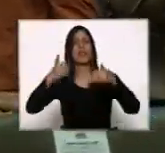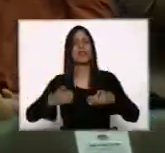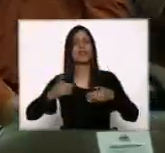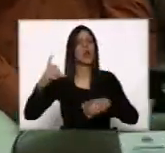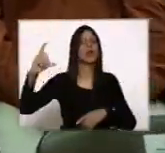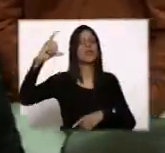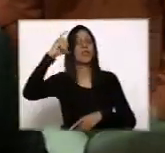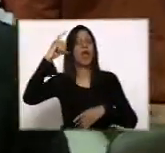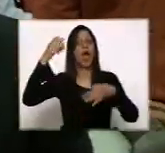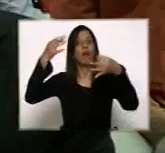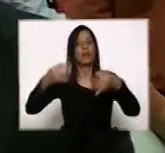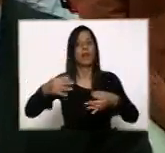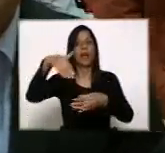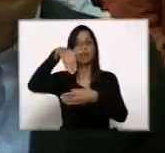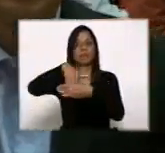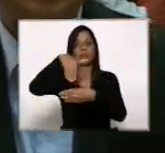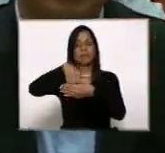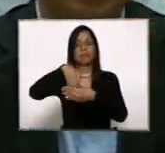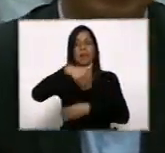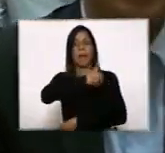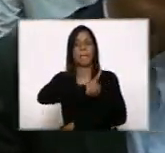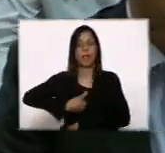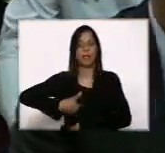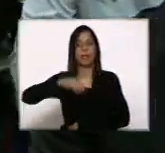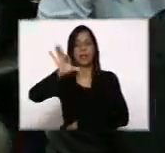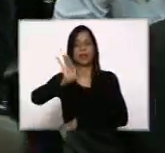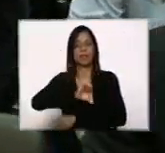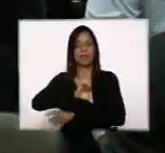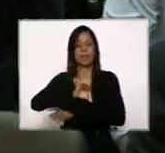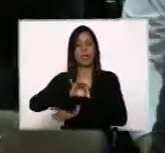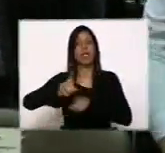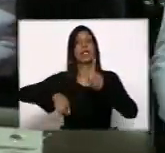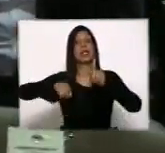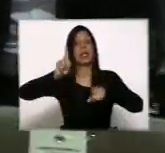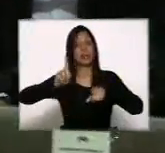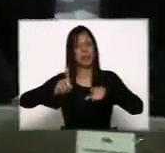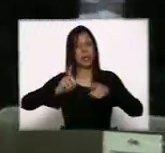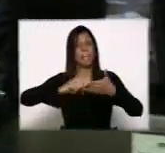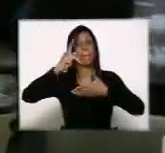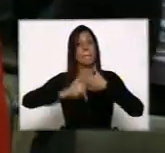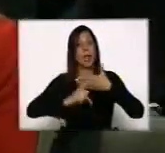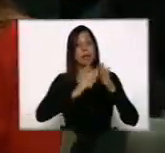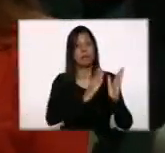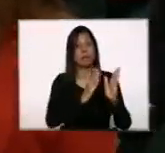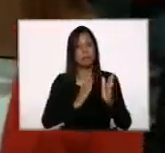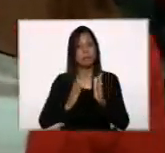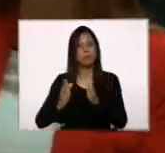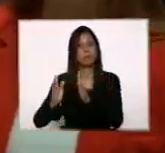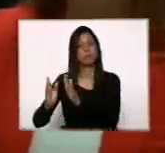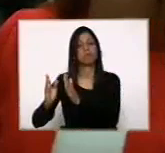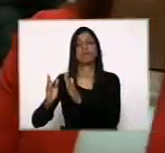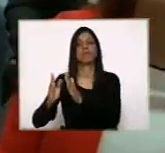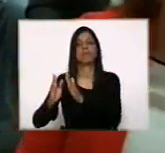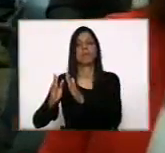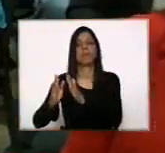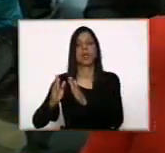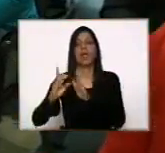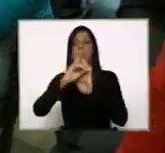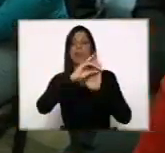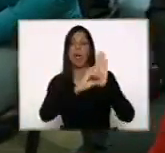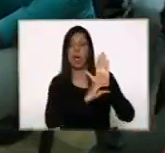pues a las capacidades, pero además de acuerdo al cumplimiento de este